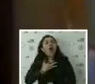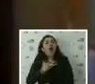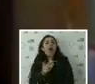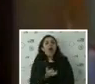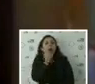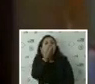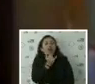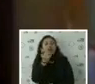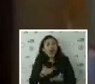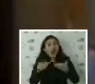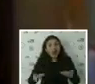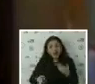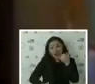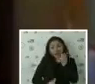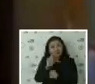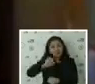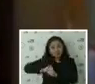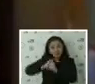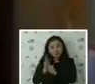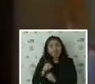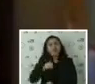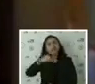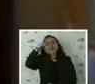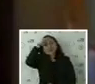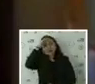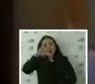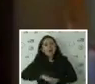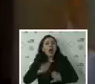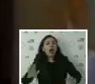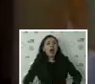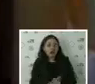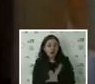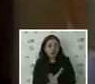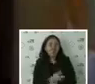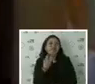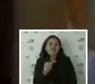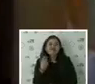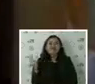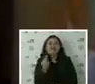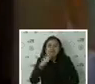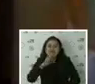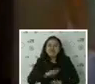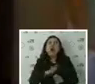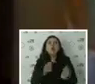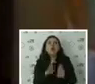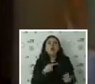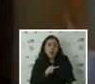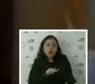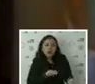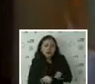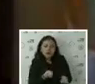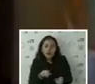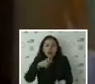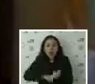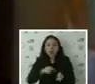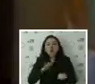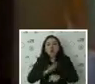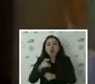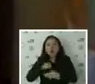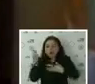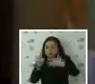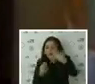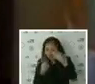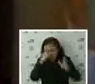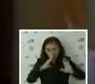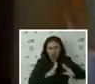esta pandemia nos ha hecho mucho reflexionar al ámbito educativo. Es decir, tendríamos que ser mediadores de estos contenidos y de la